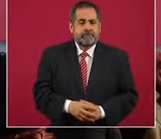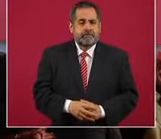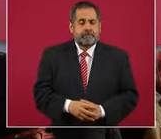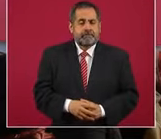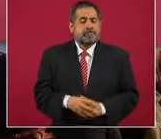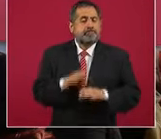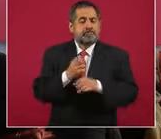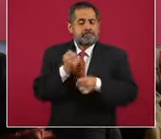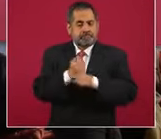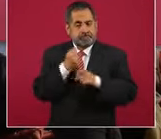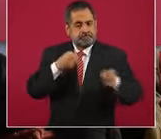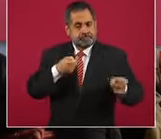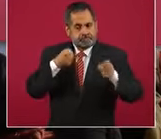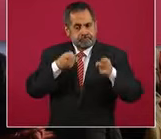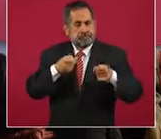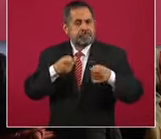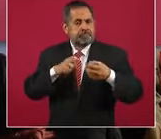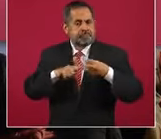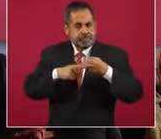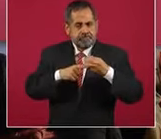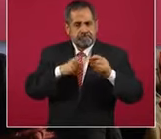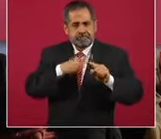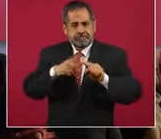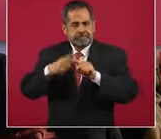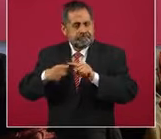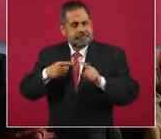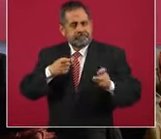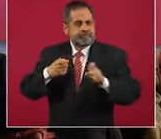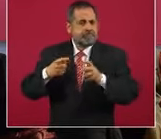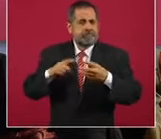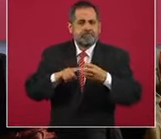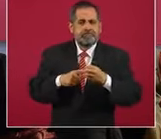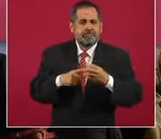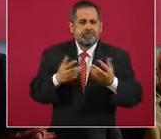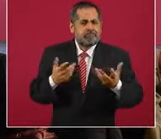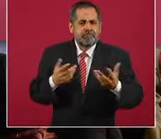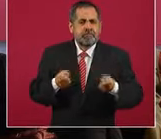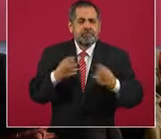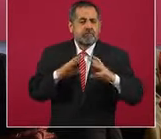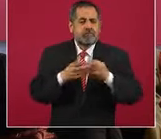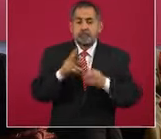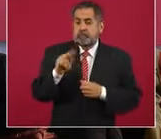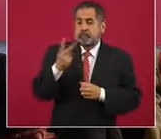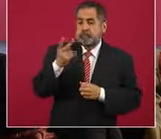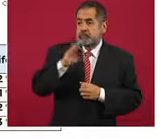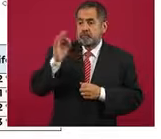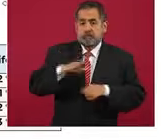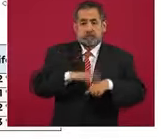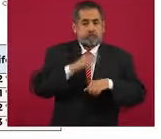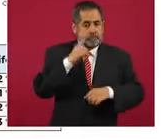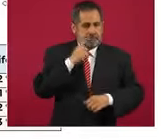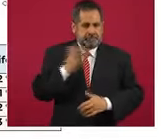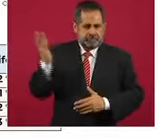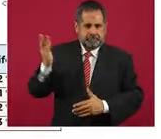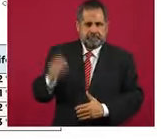armamento, también armas de fuego, un 82% más de armas aseguradas en comparación con el